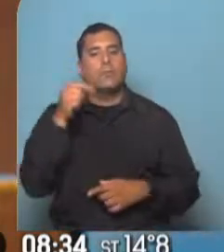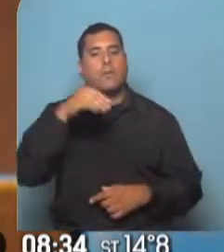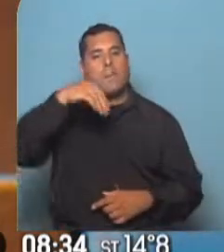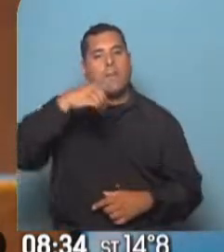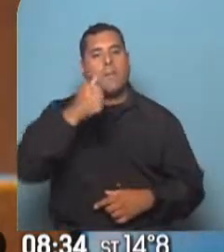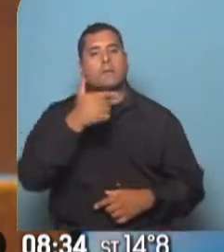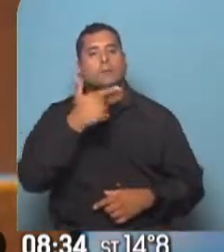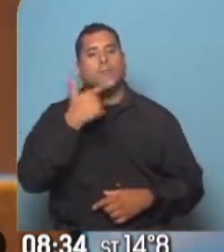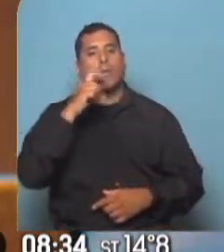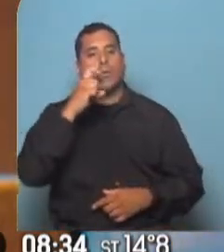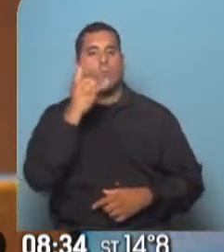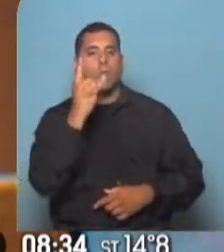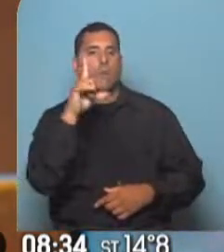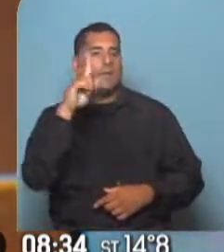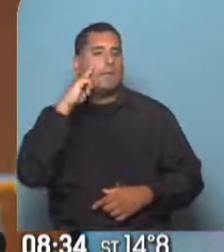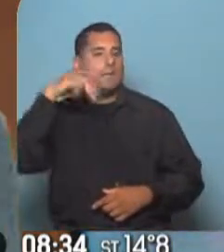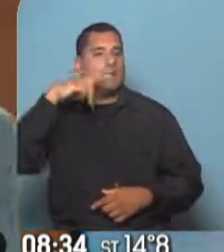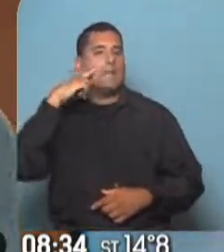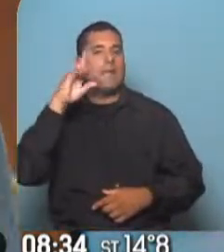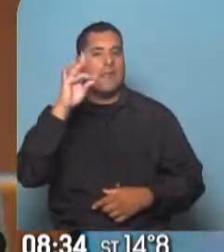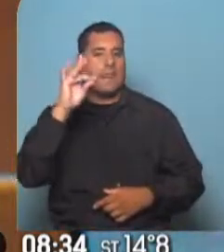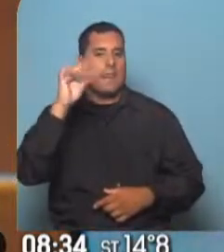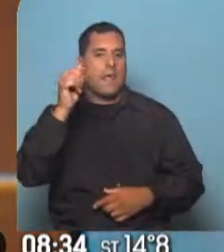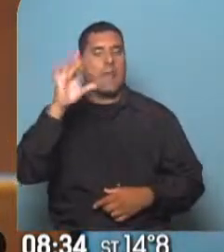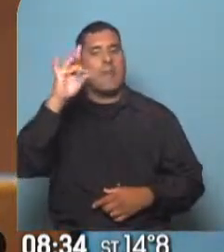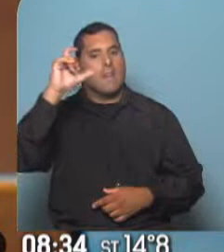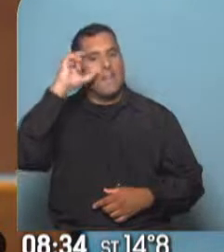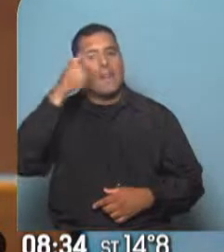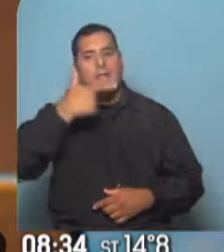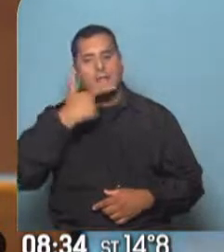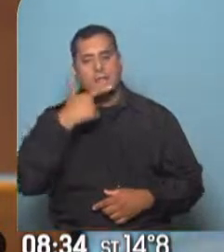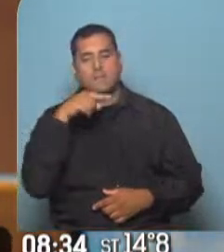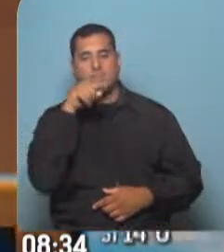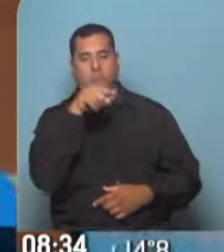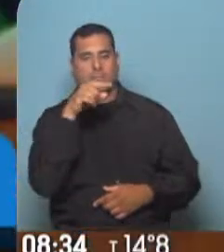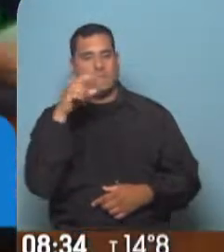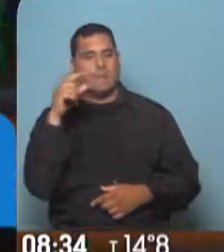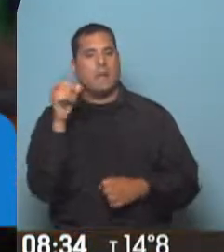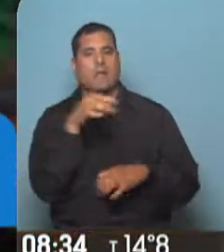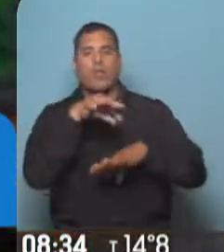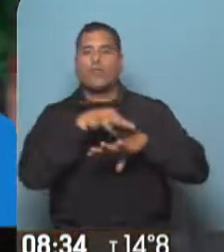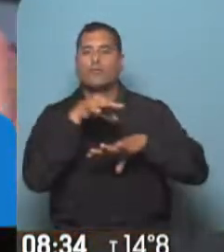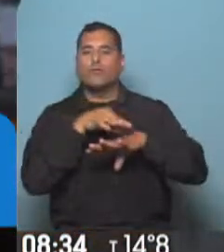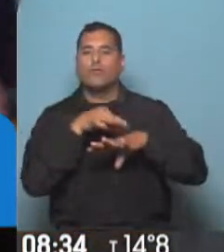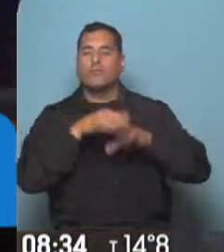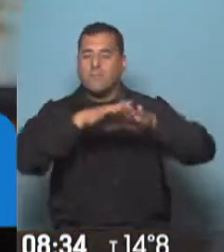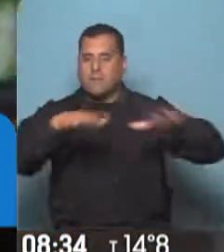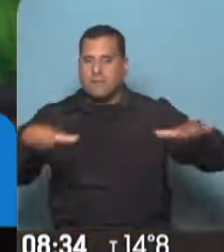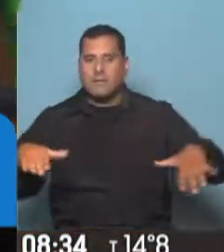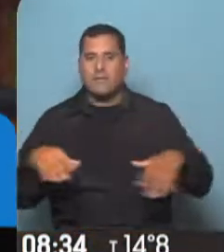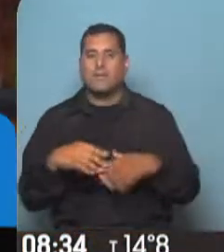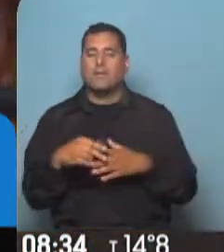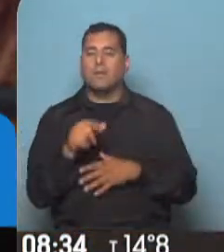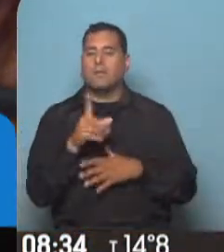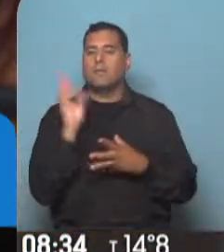país y cambio social y aquí lo tenemos al doctor juan carlos escobar el médico pediatra y activista en esta